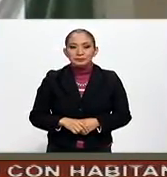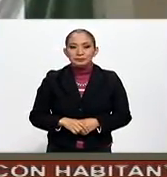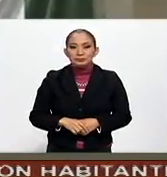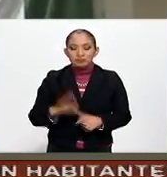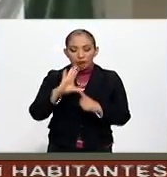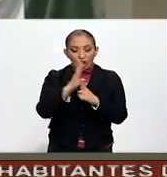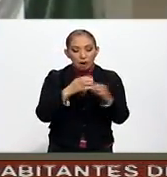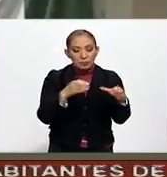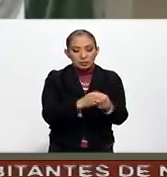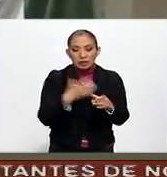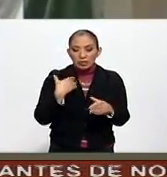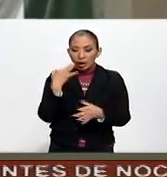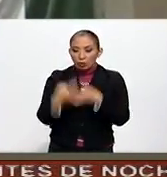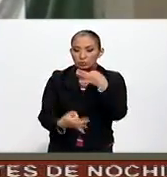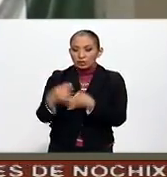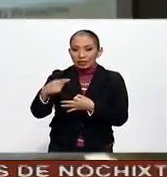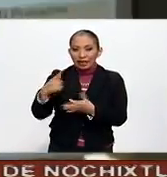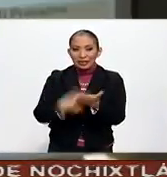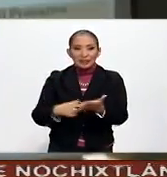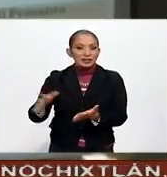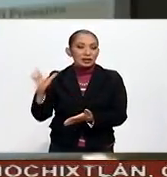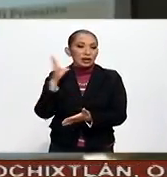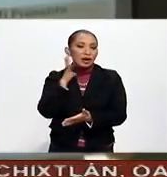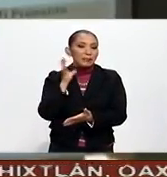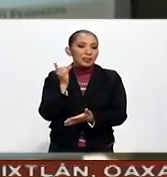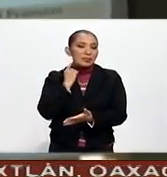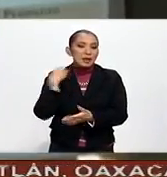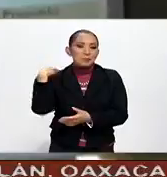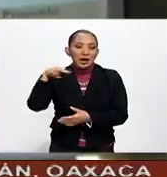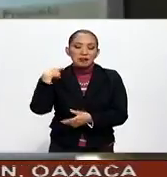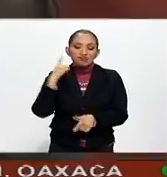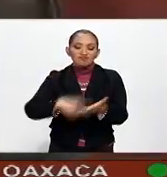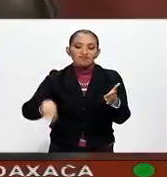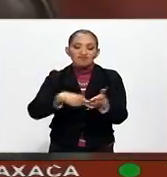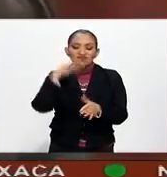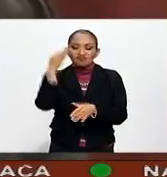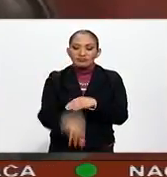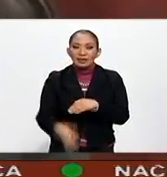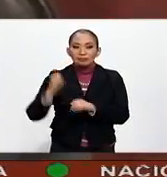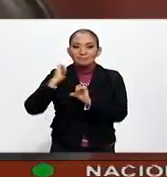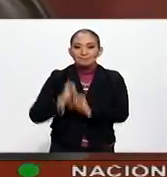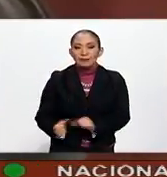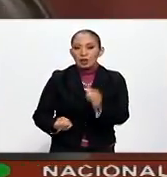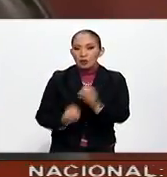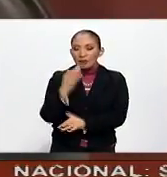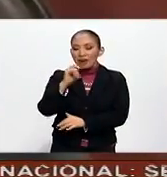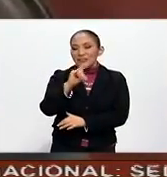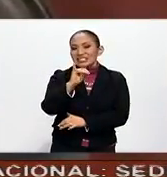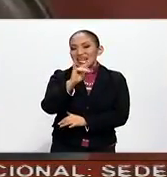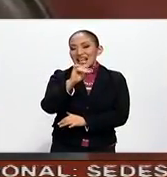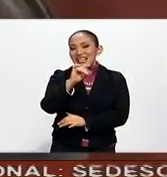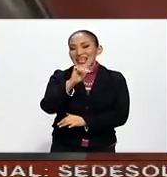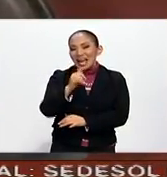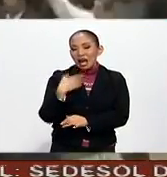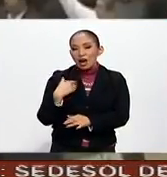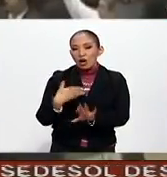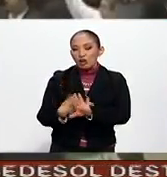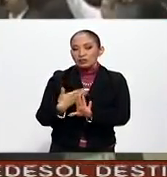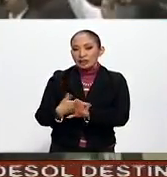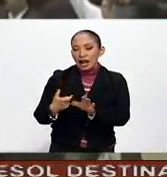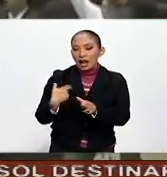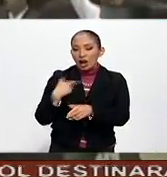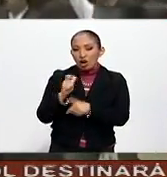La Comisión de Procuración de Justicia del Congreso de Veracruz decidió retirar la aprobación del titular de la nueva Fiscalía Anticorrupción,